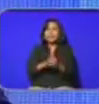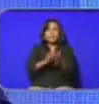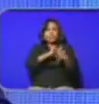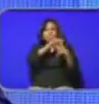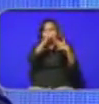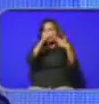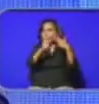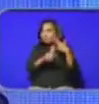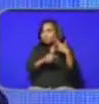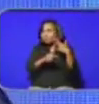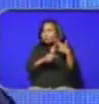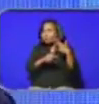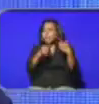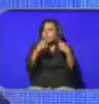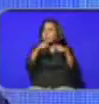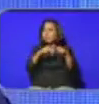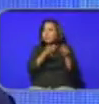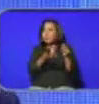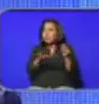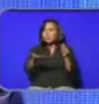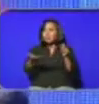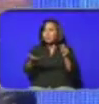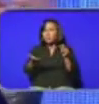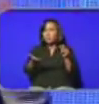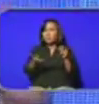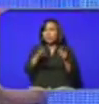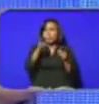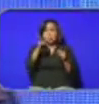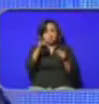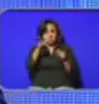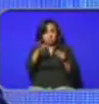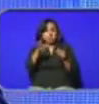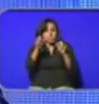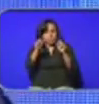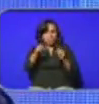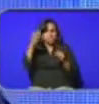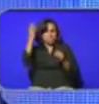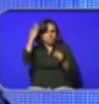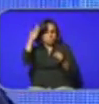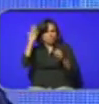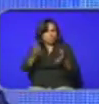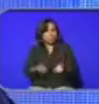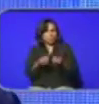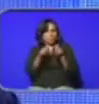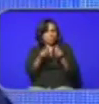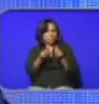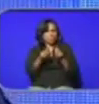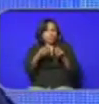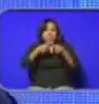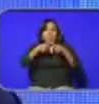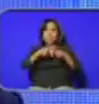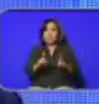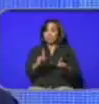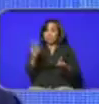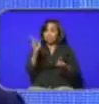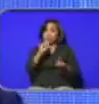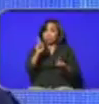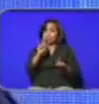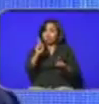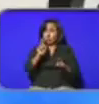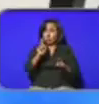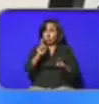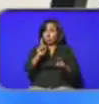que tú puedes ser el más experto en una ciencia exacta, por ejemplo, pero si no desarrollas